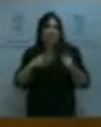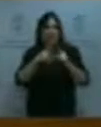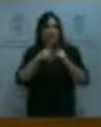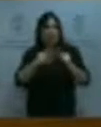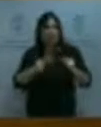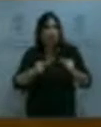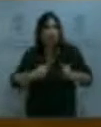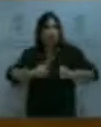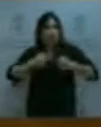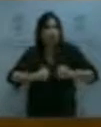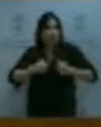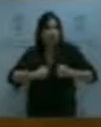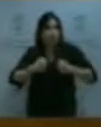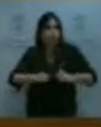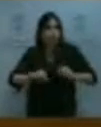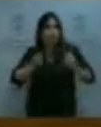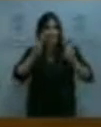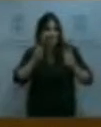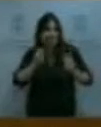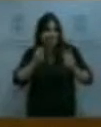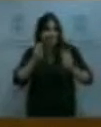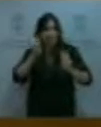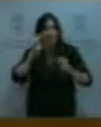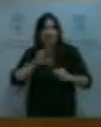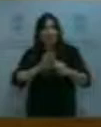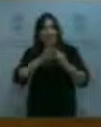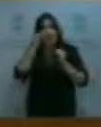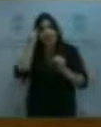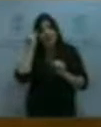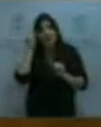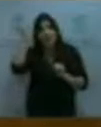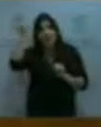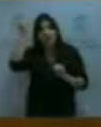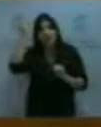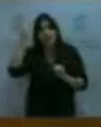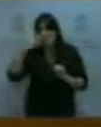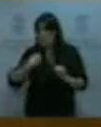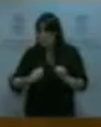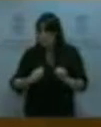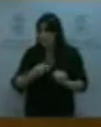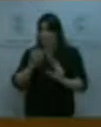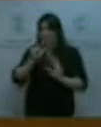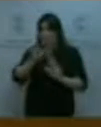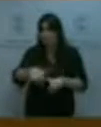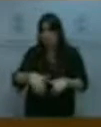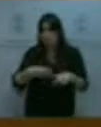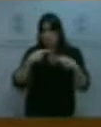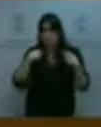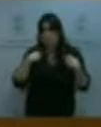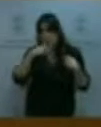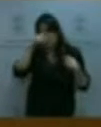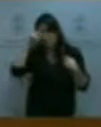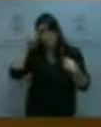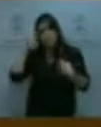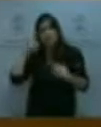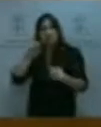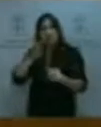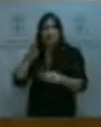iniciativa que planteamos en el Congreso de los Diputados. Señorías, hemos planteado